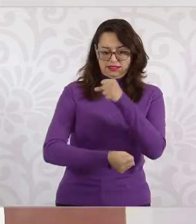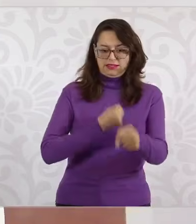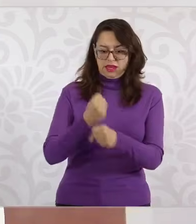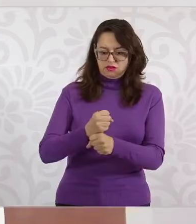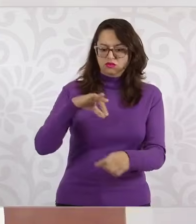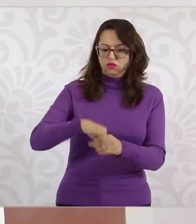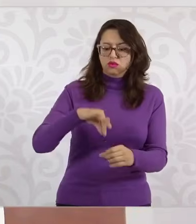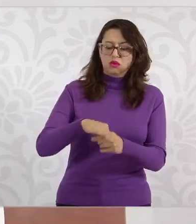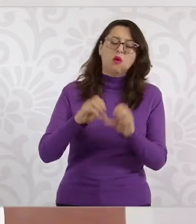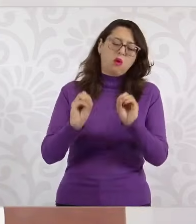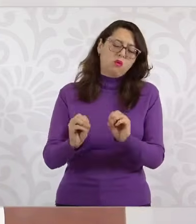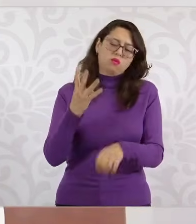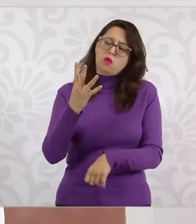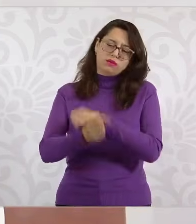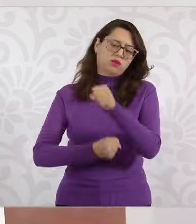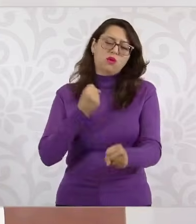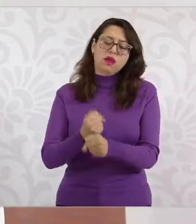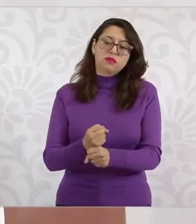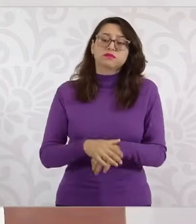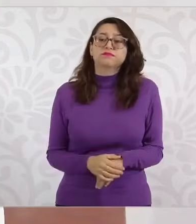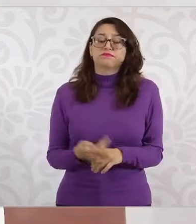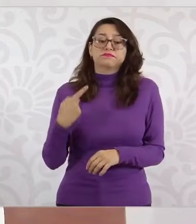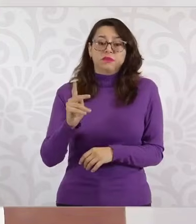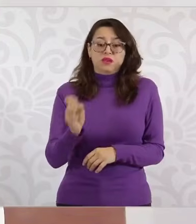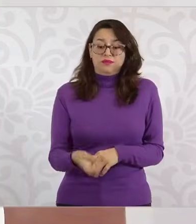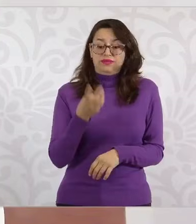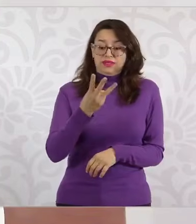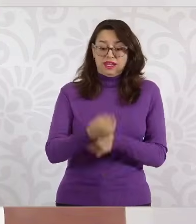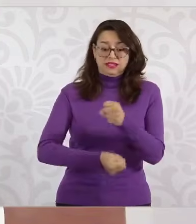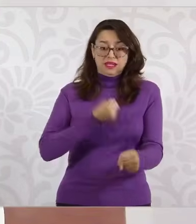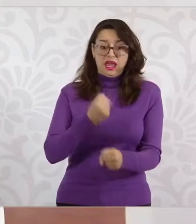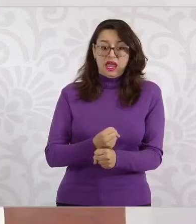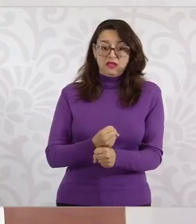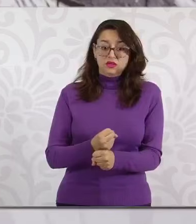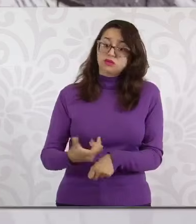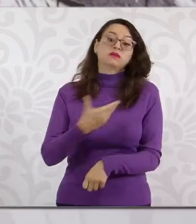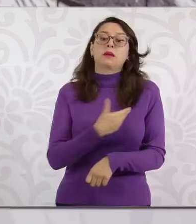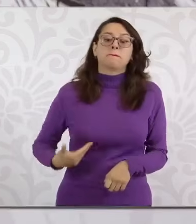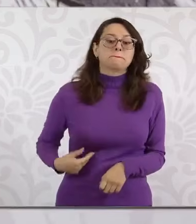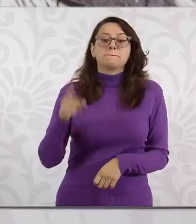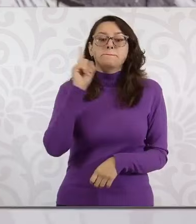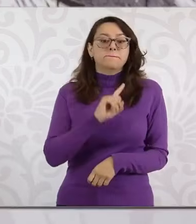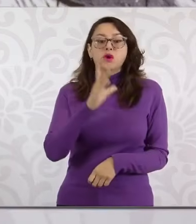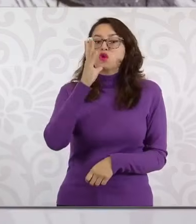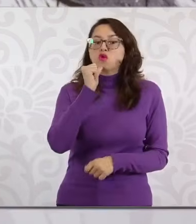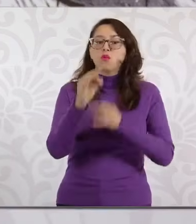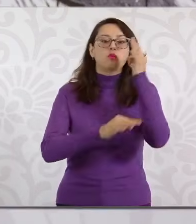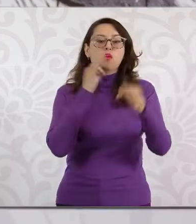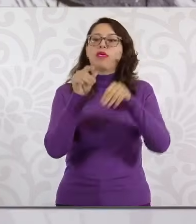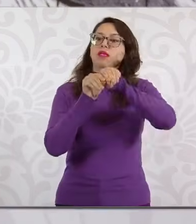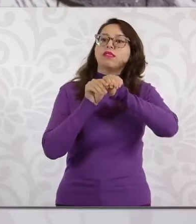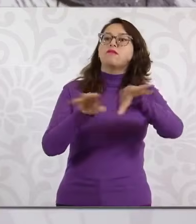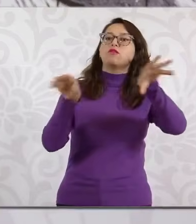todo. Si es a la mitad del periodo, la presidenta no puede hacer campaña por un partido